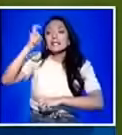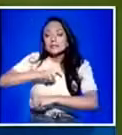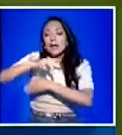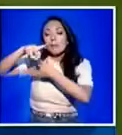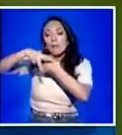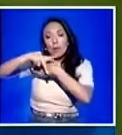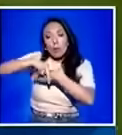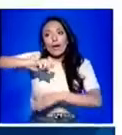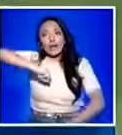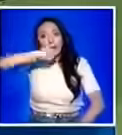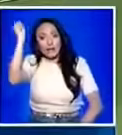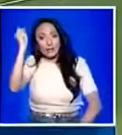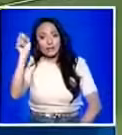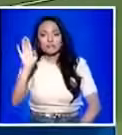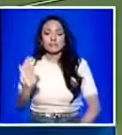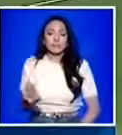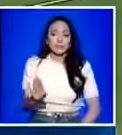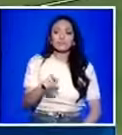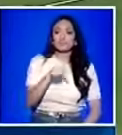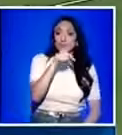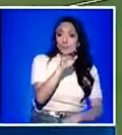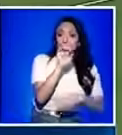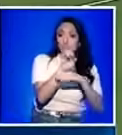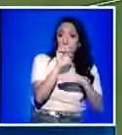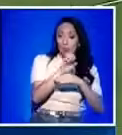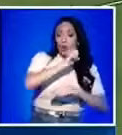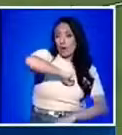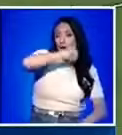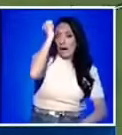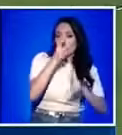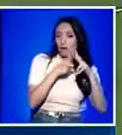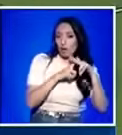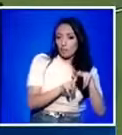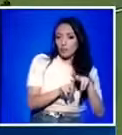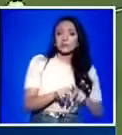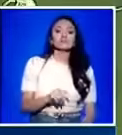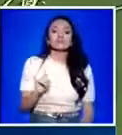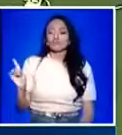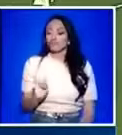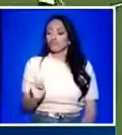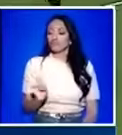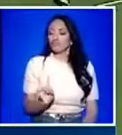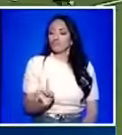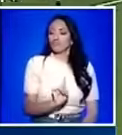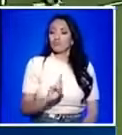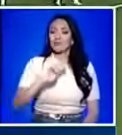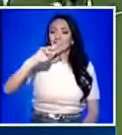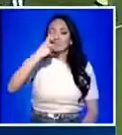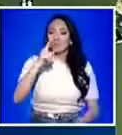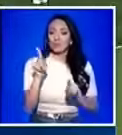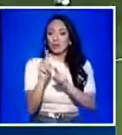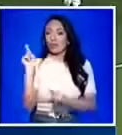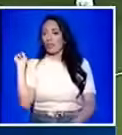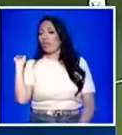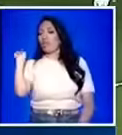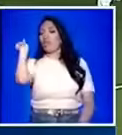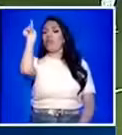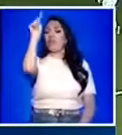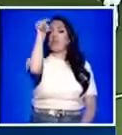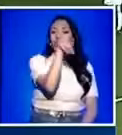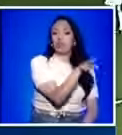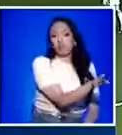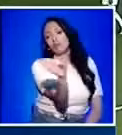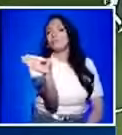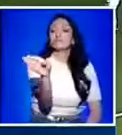se imponga a Chile. Arrancaba triunfando la tricolor, otra vez Huichol iba a marcar la segunda conquista con este